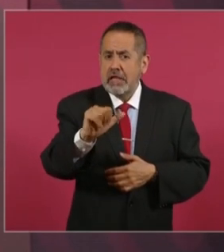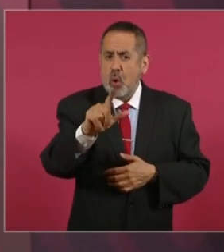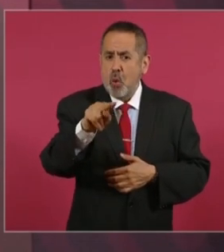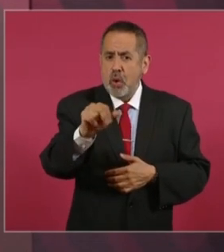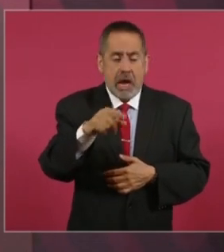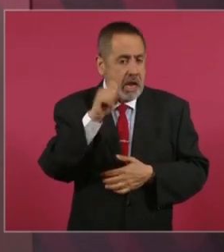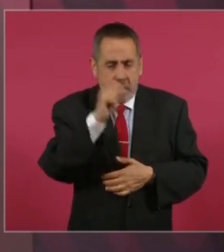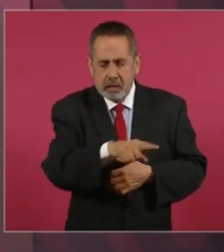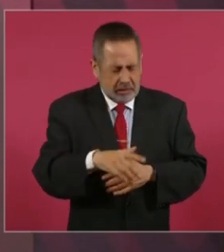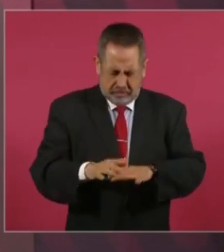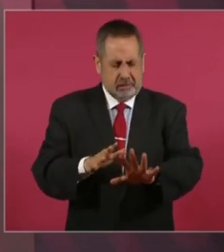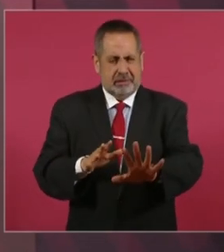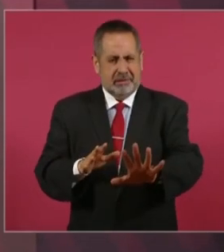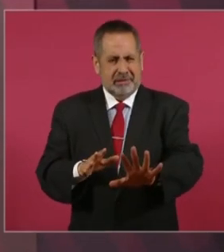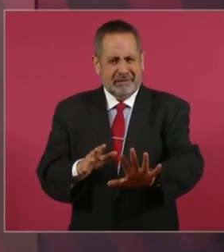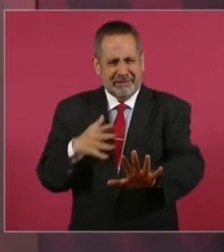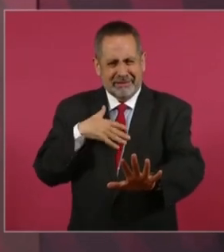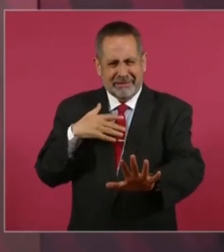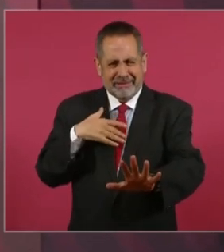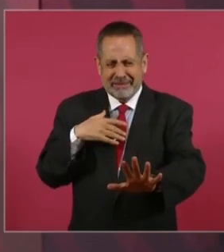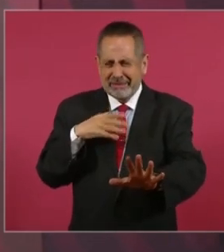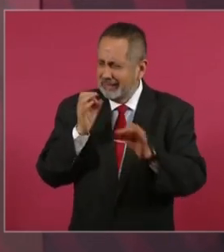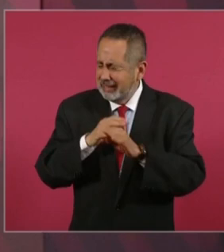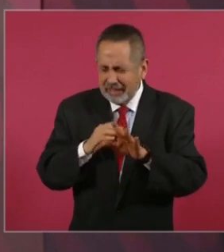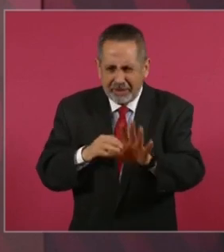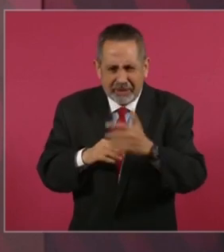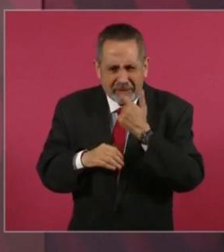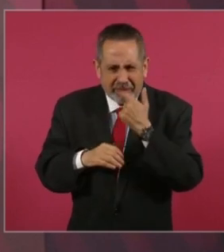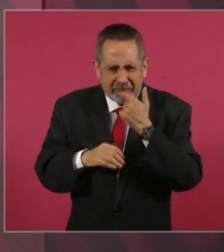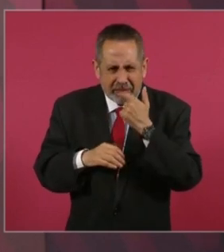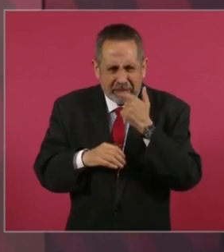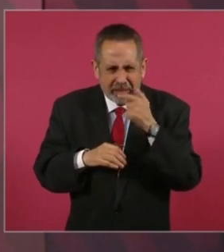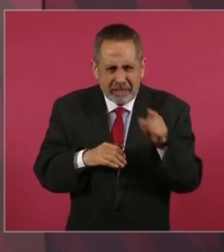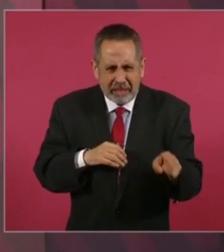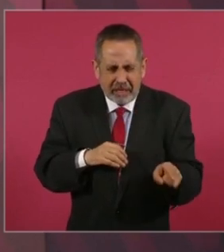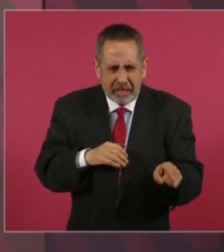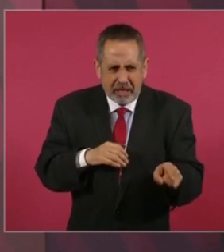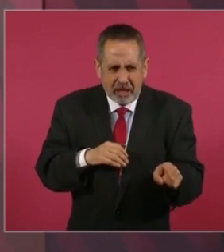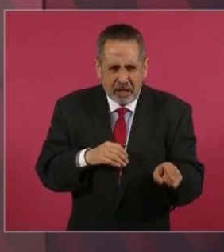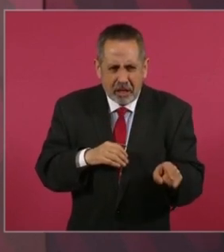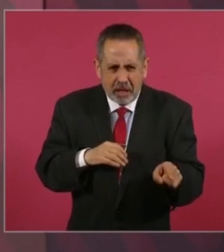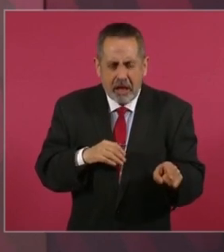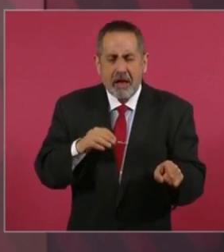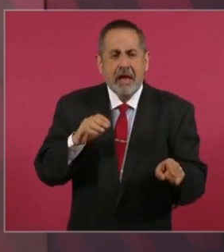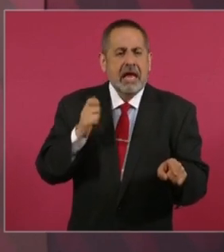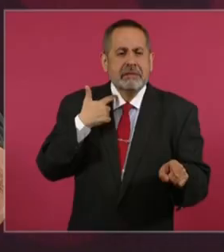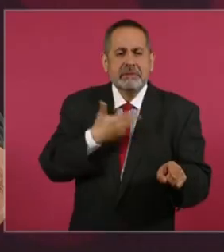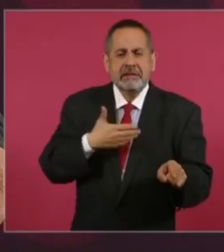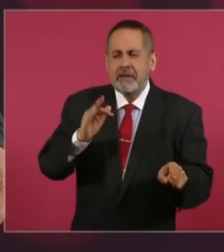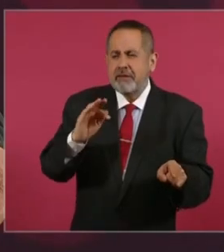A ver, yo pregunto, ¿será que esto lo sabía Calderón?